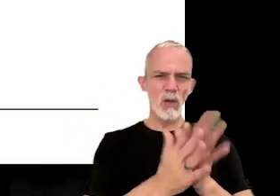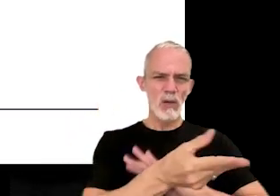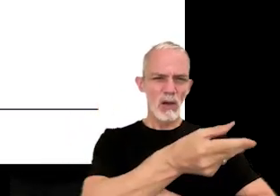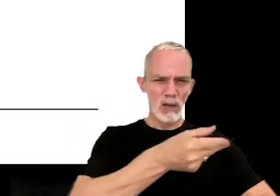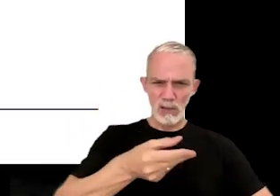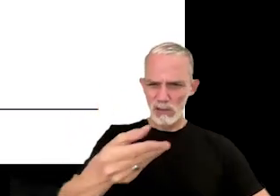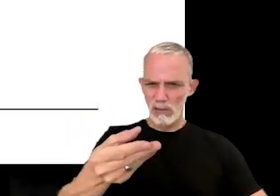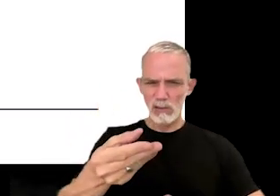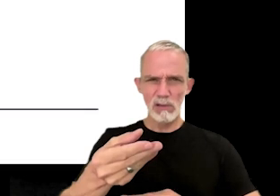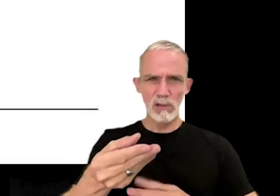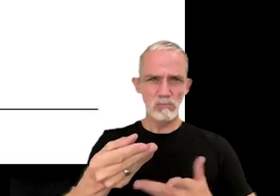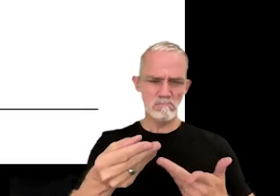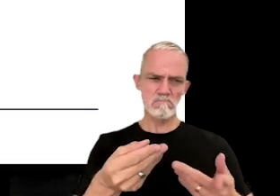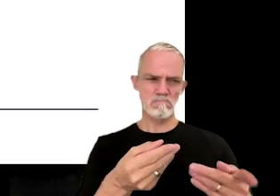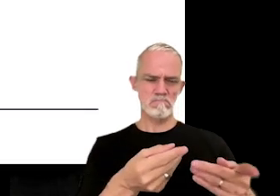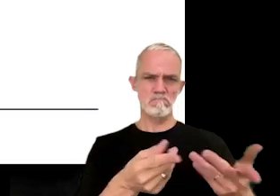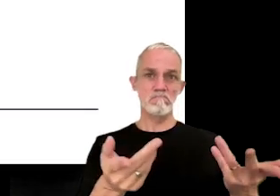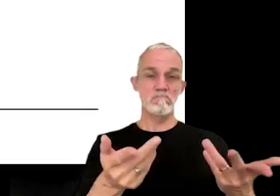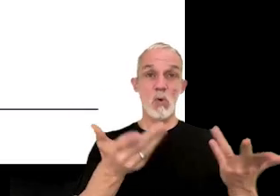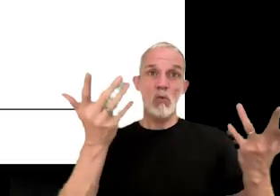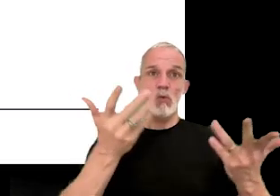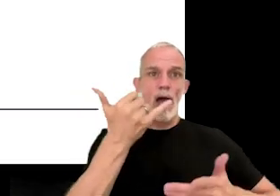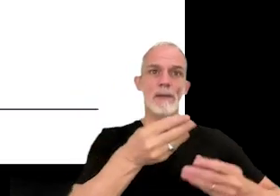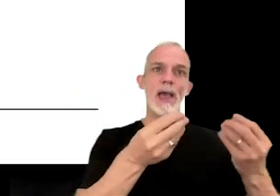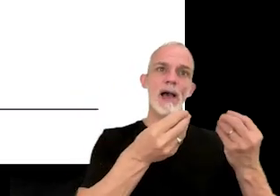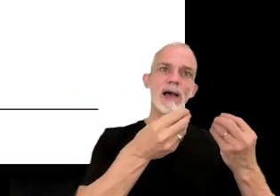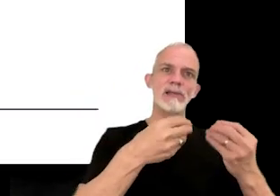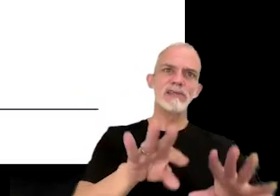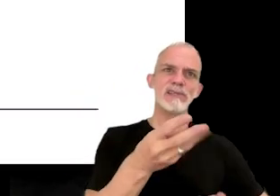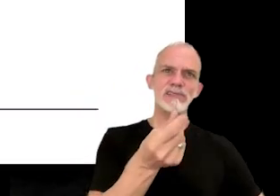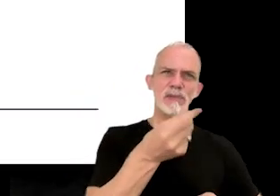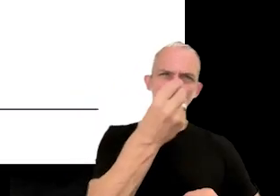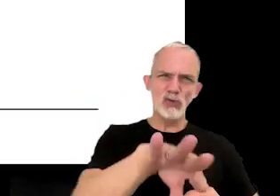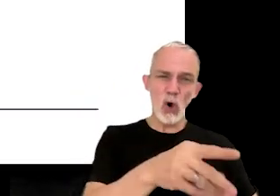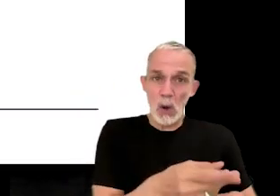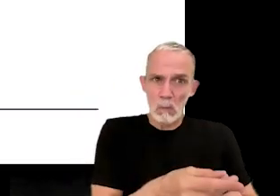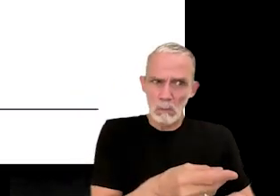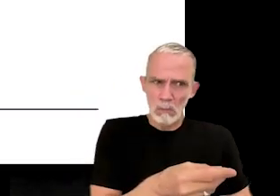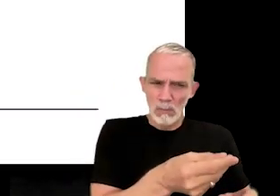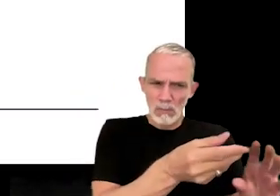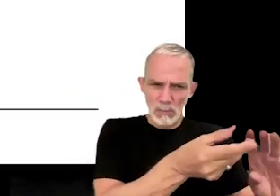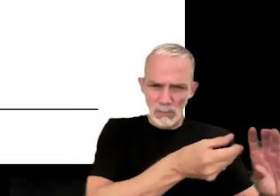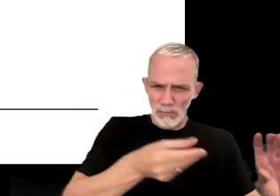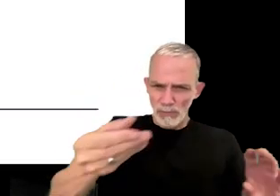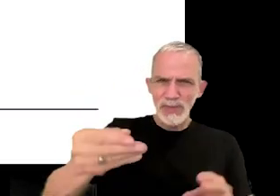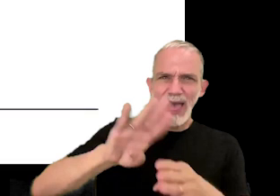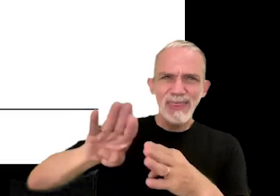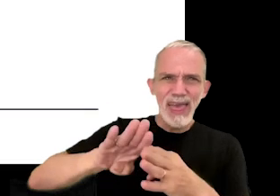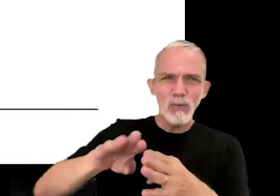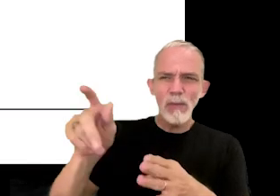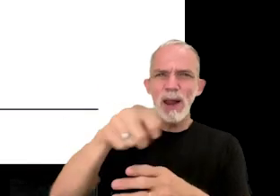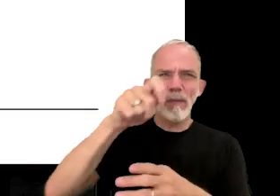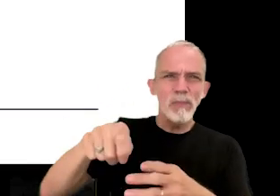compensaban, de repente, milagrosamente, tenían saldos de libre disponibilidad y compensaban las deudas en ejecución fiscal.